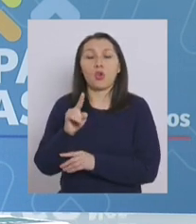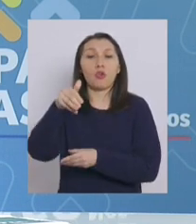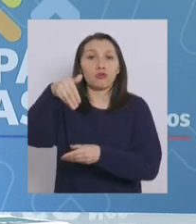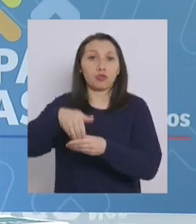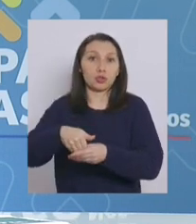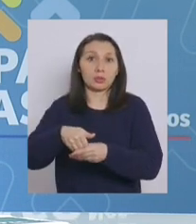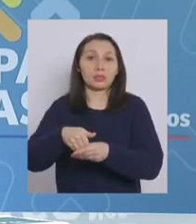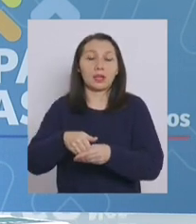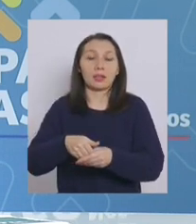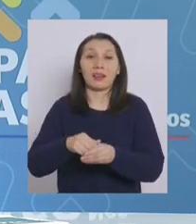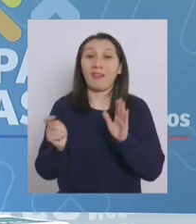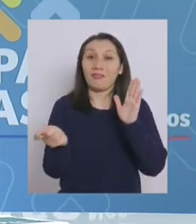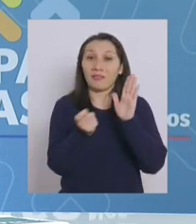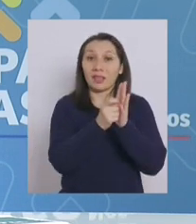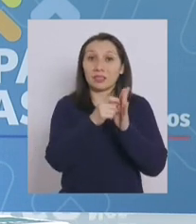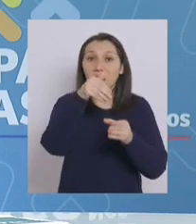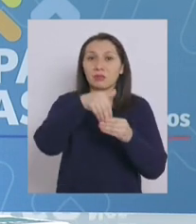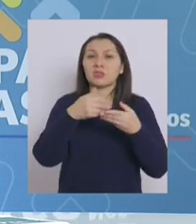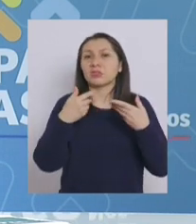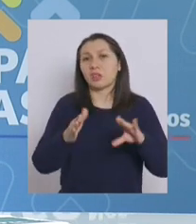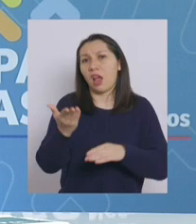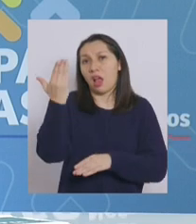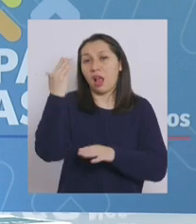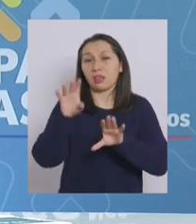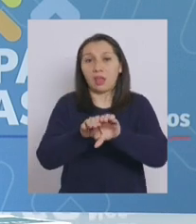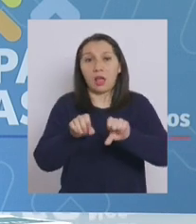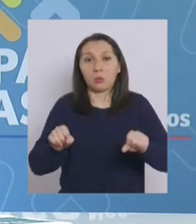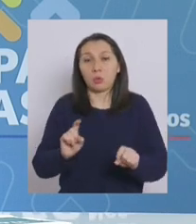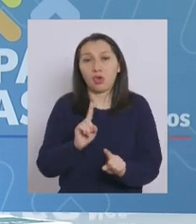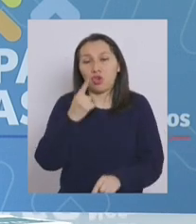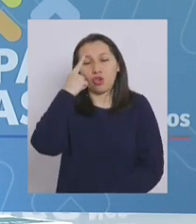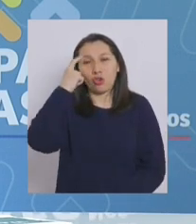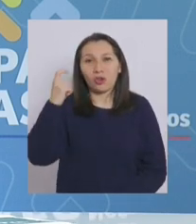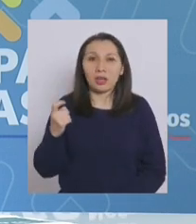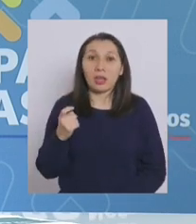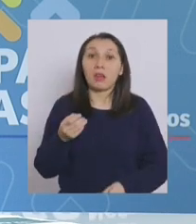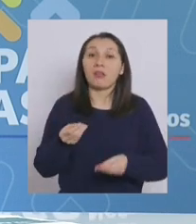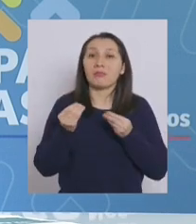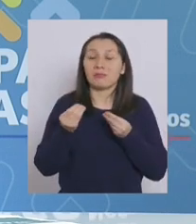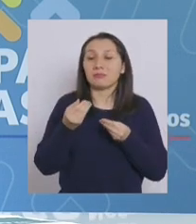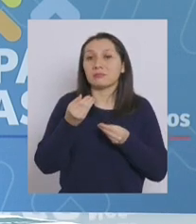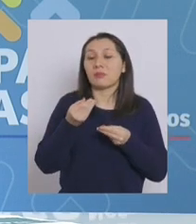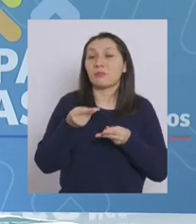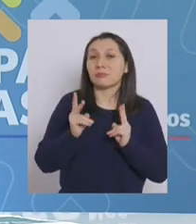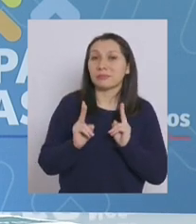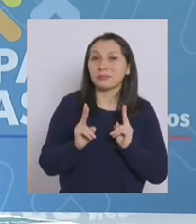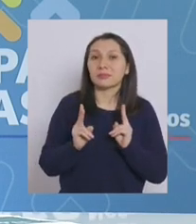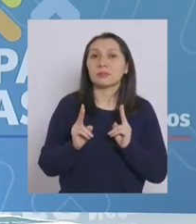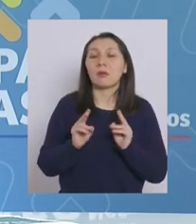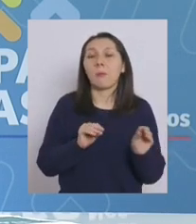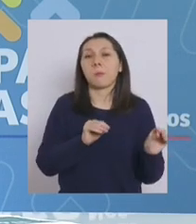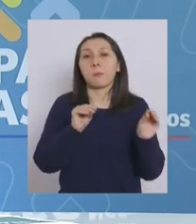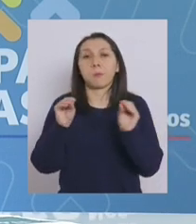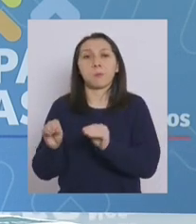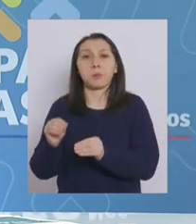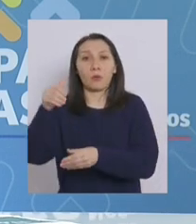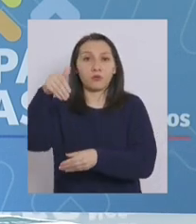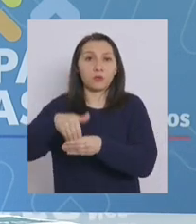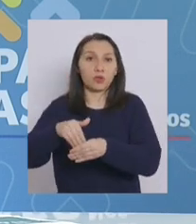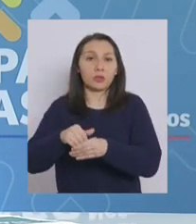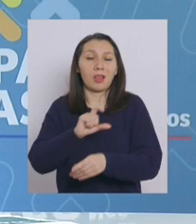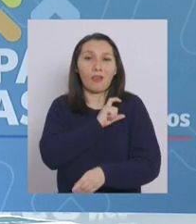elección. La fecha de la elección ya está definida. Yo no creo que sea prudente postergar esa